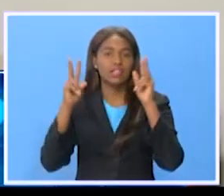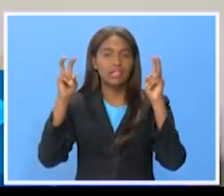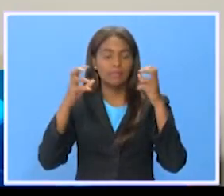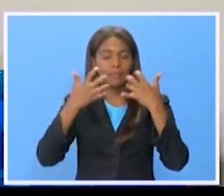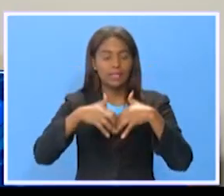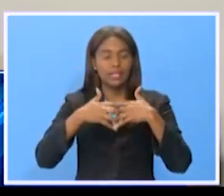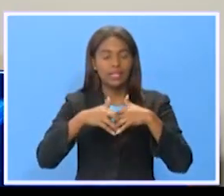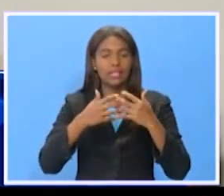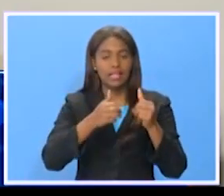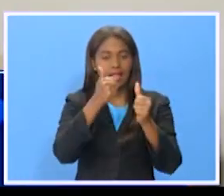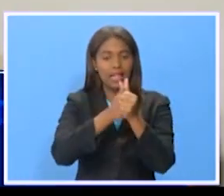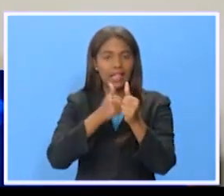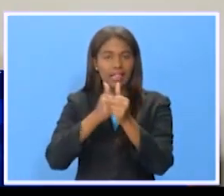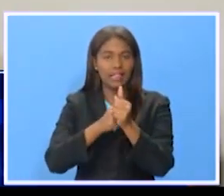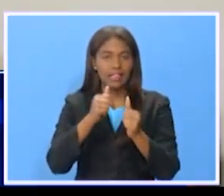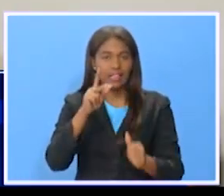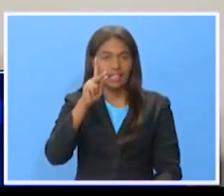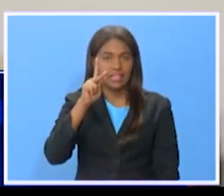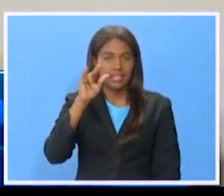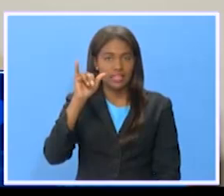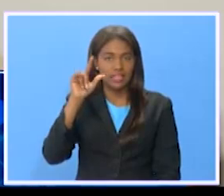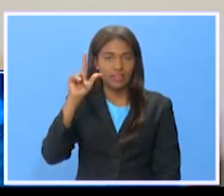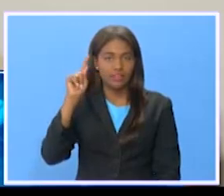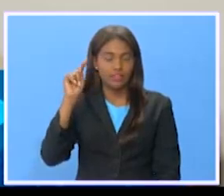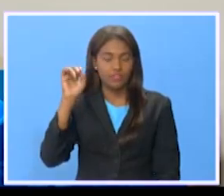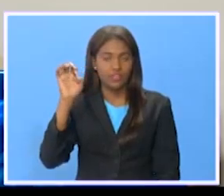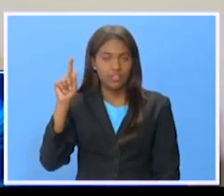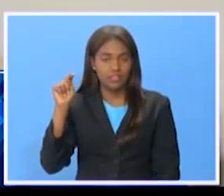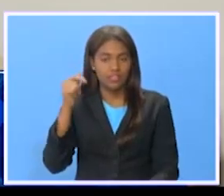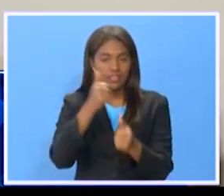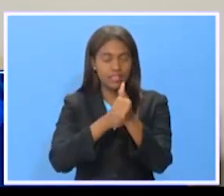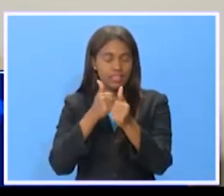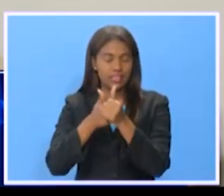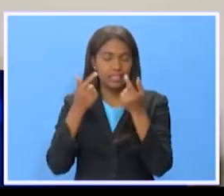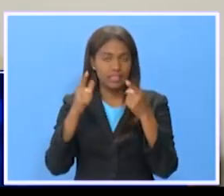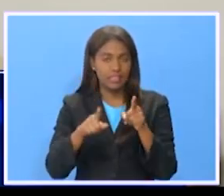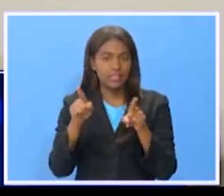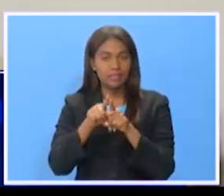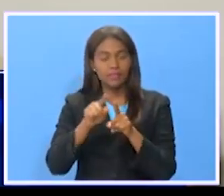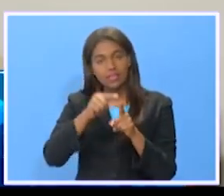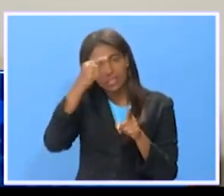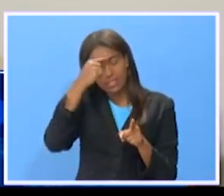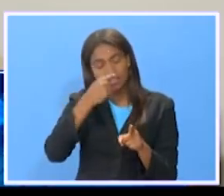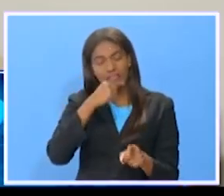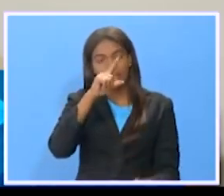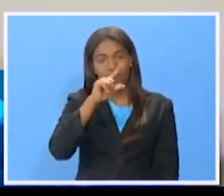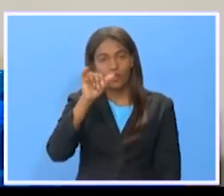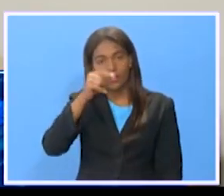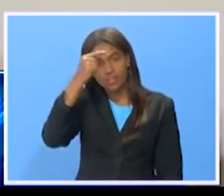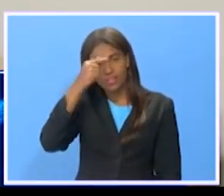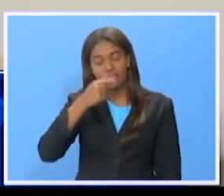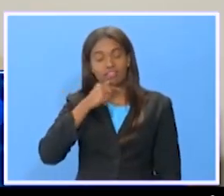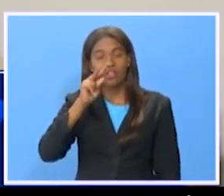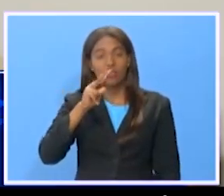de cada kilovatio hora que es puesto en línea. Pero igual pasa con Quisqueya 1 y Quisqueya 2, que son dos plantas gemelas